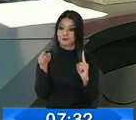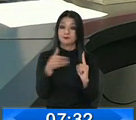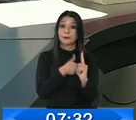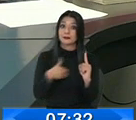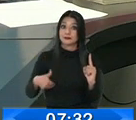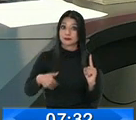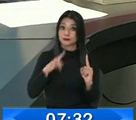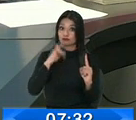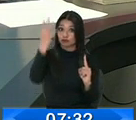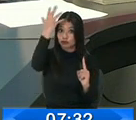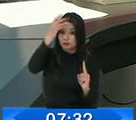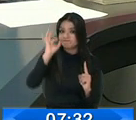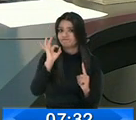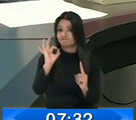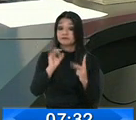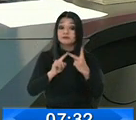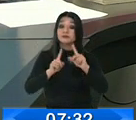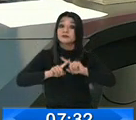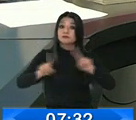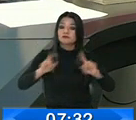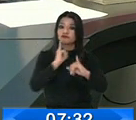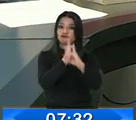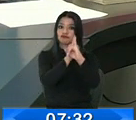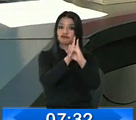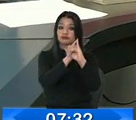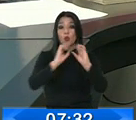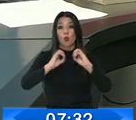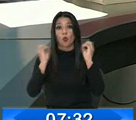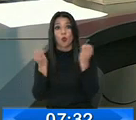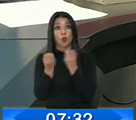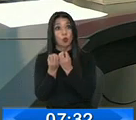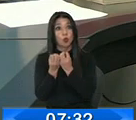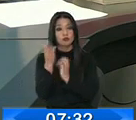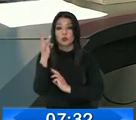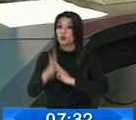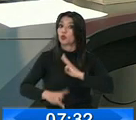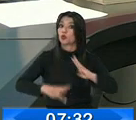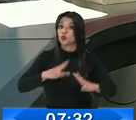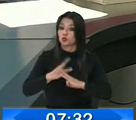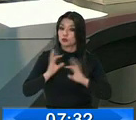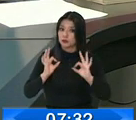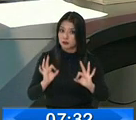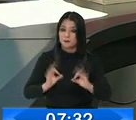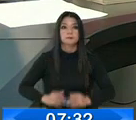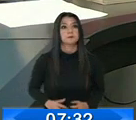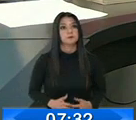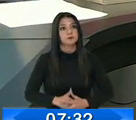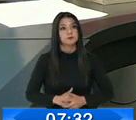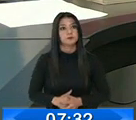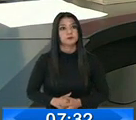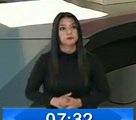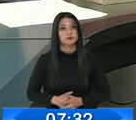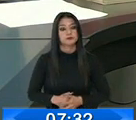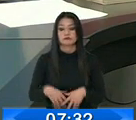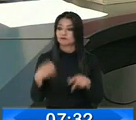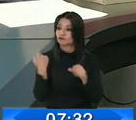Trump, sino con diversas instituciones y organizaciones mundiales. Hay mucho trabajo de aquí en adelante